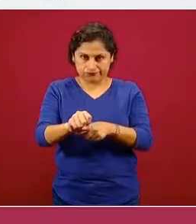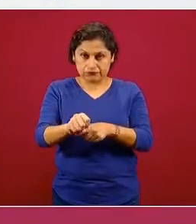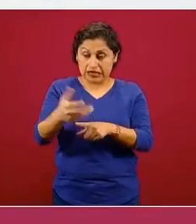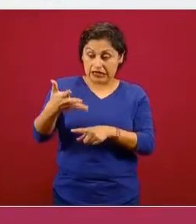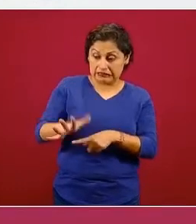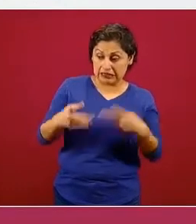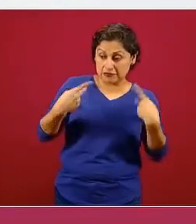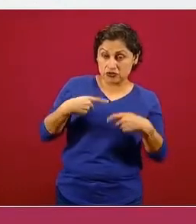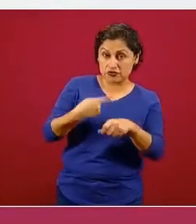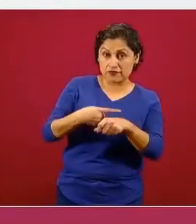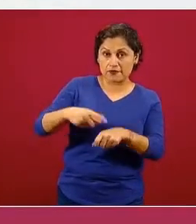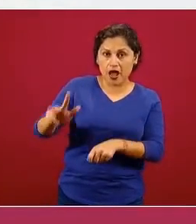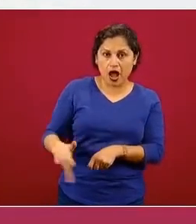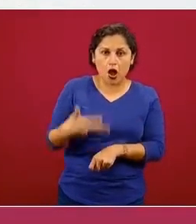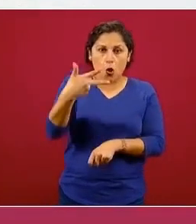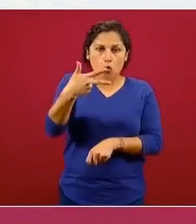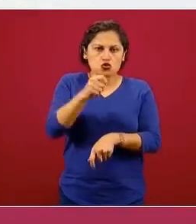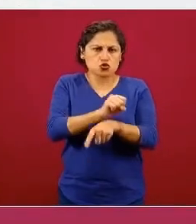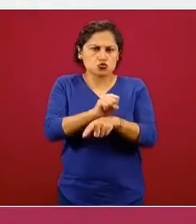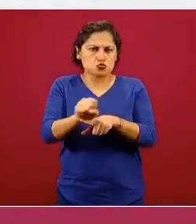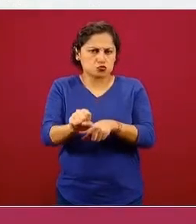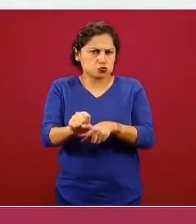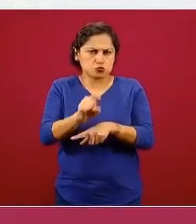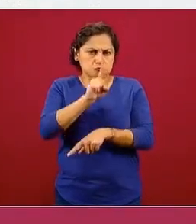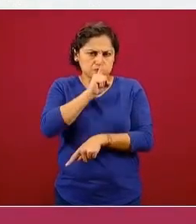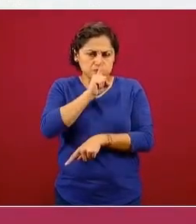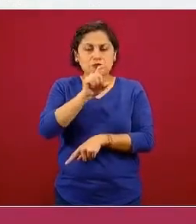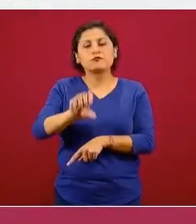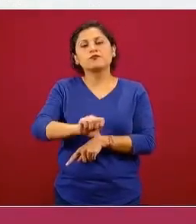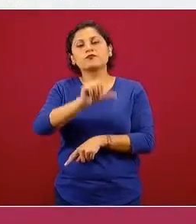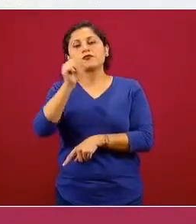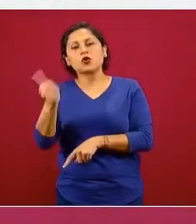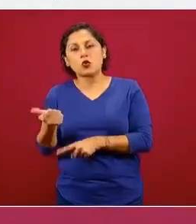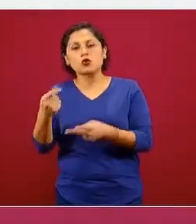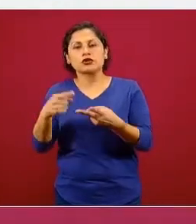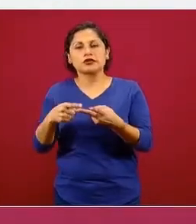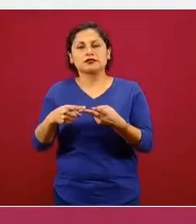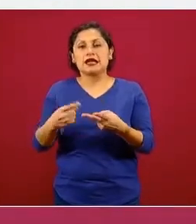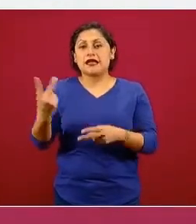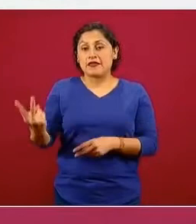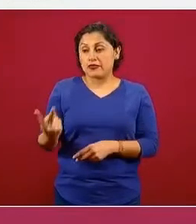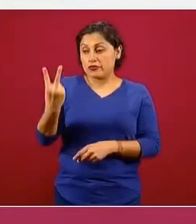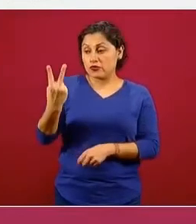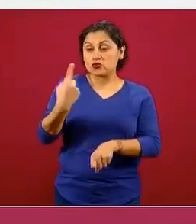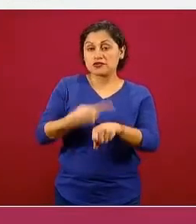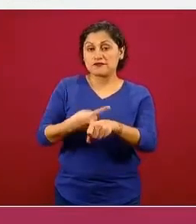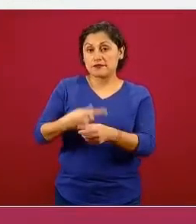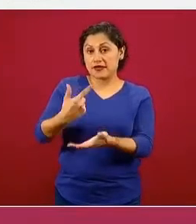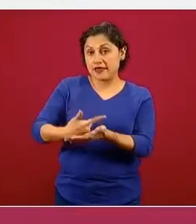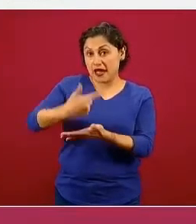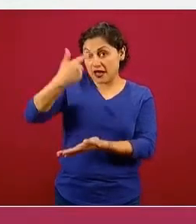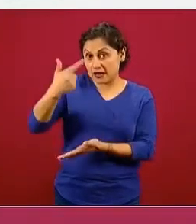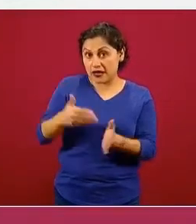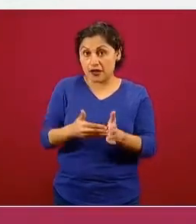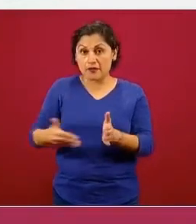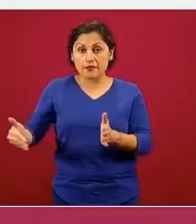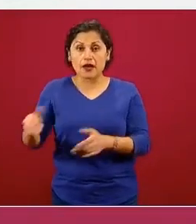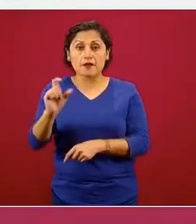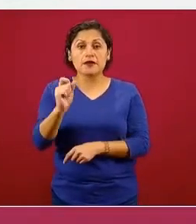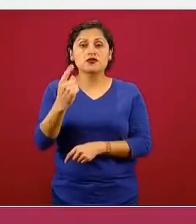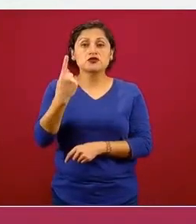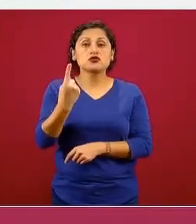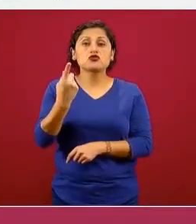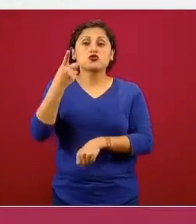10, y de las personas que tienen enfermedad más grave pueden estar en promedio 21 días con